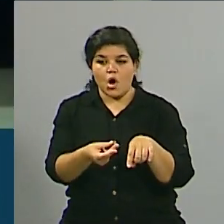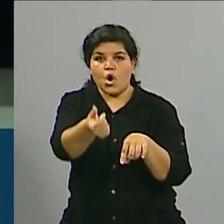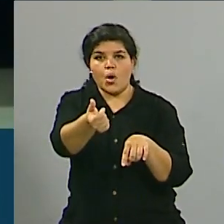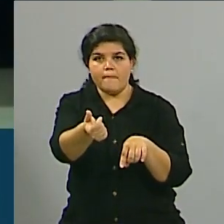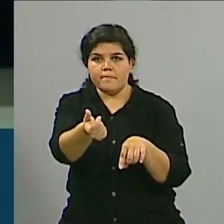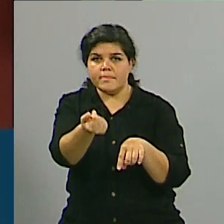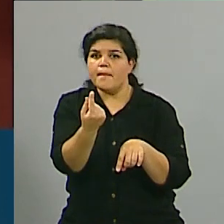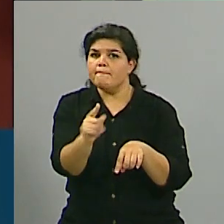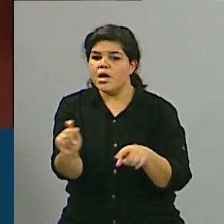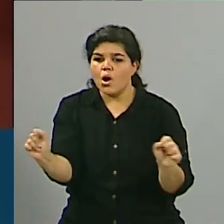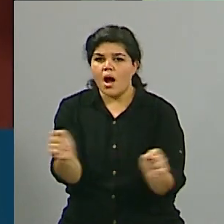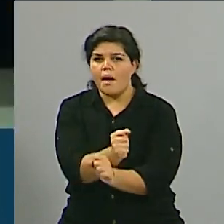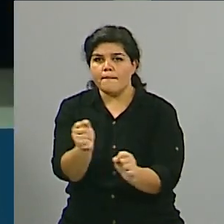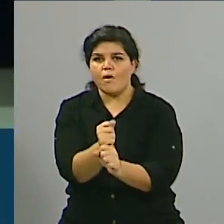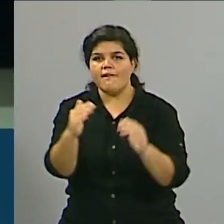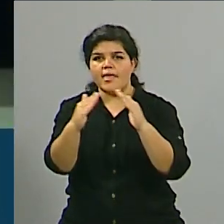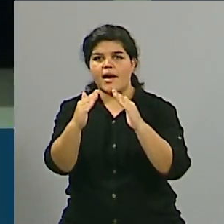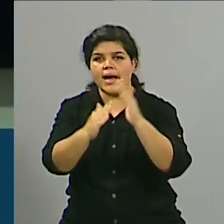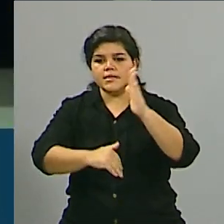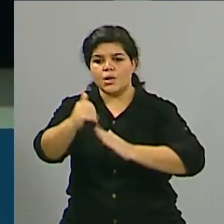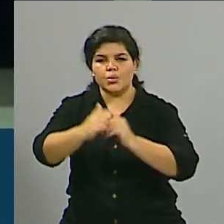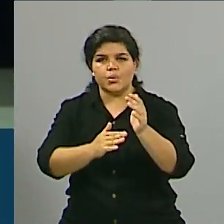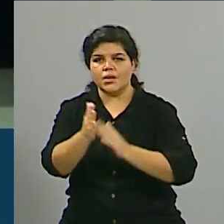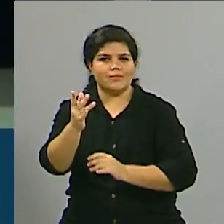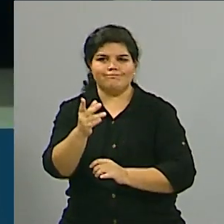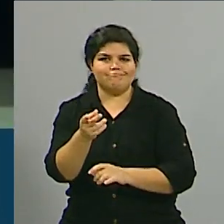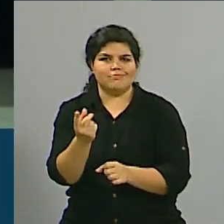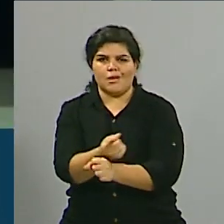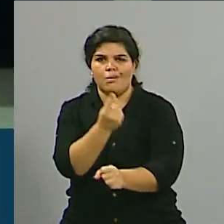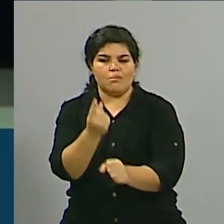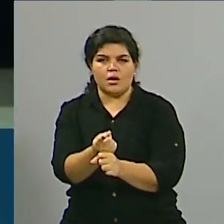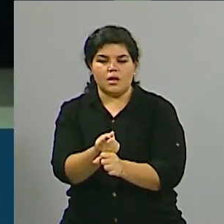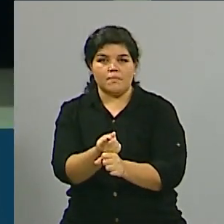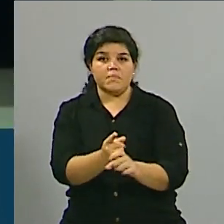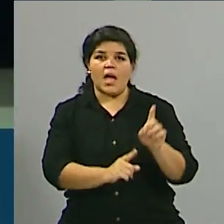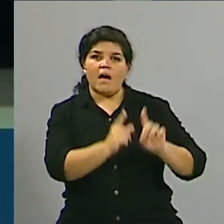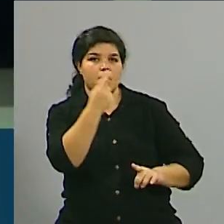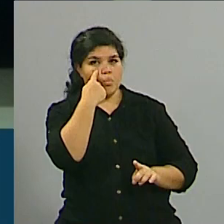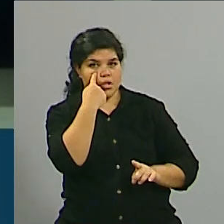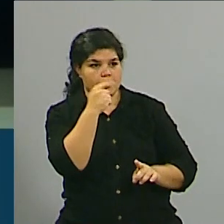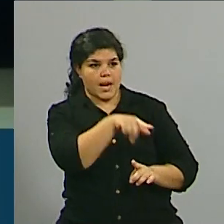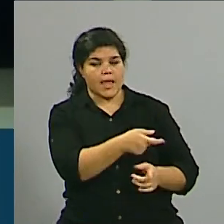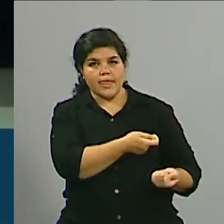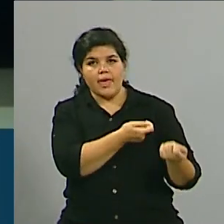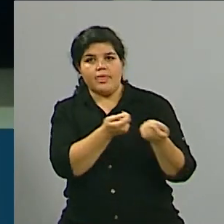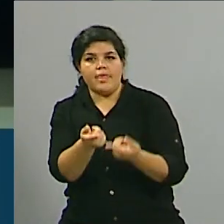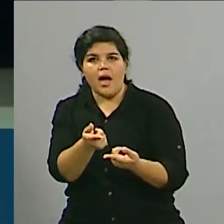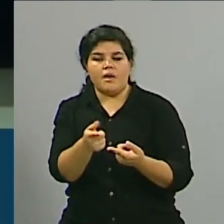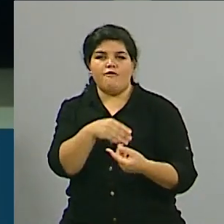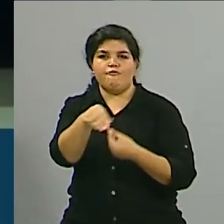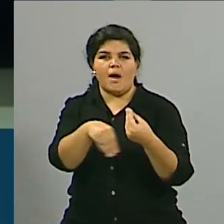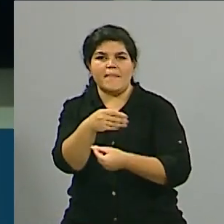de la vivienda. Y es el mismo municipio que muchas veces le entrega una ayuda para colaborar a esas familias, la mayor